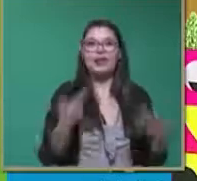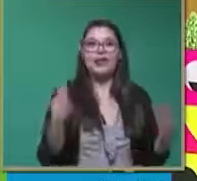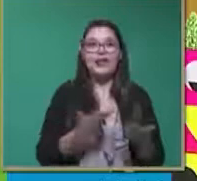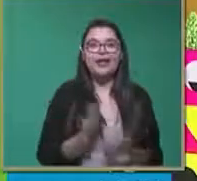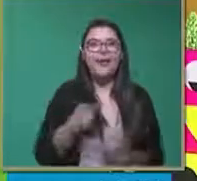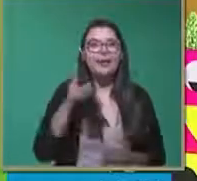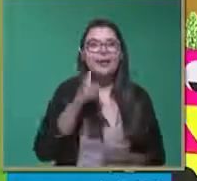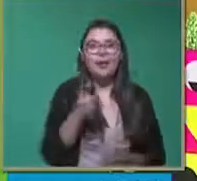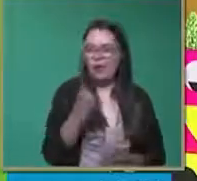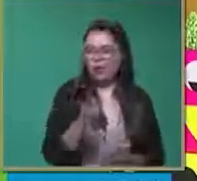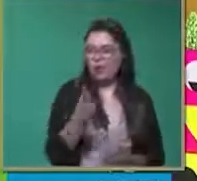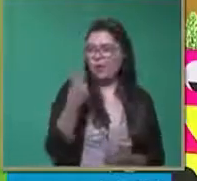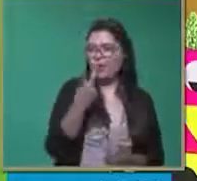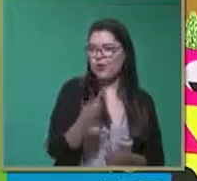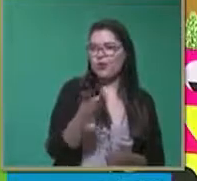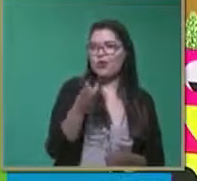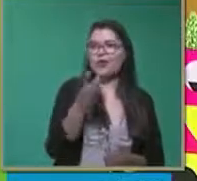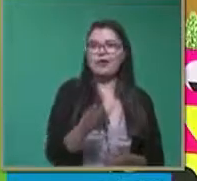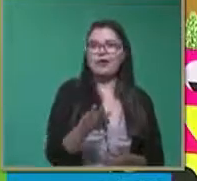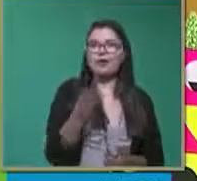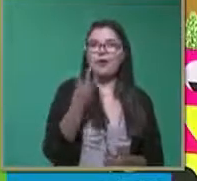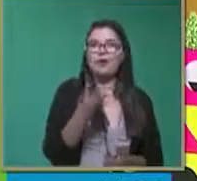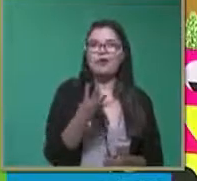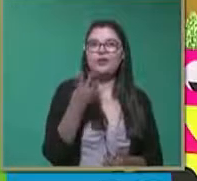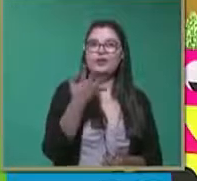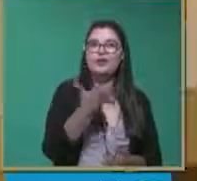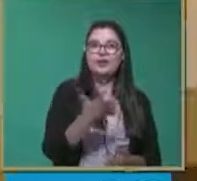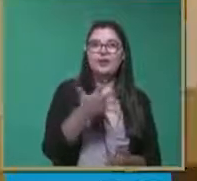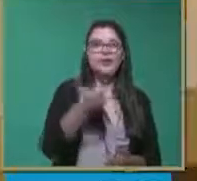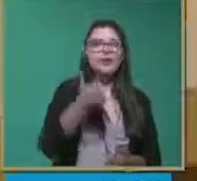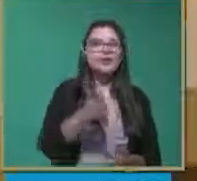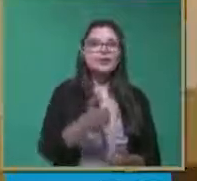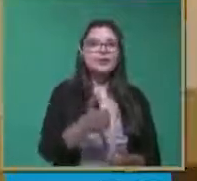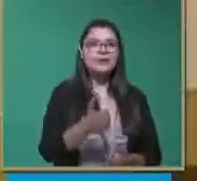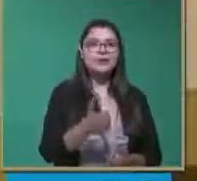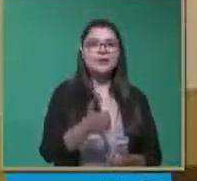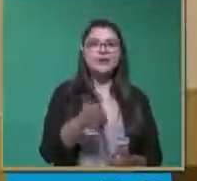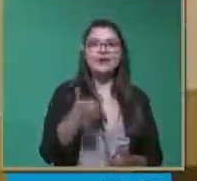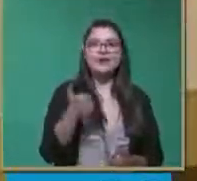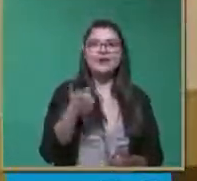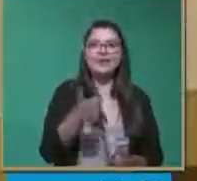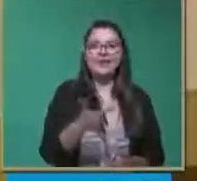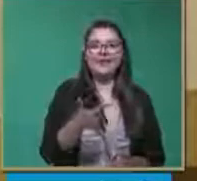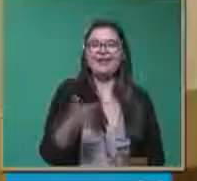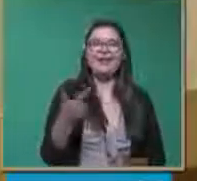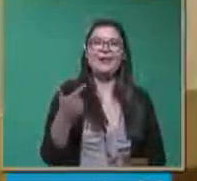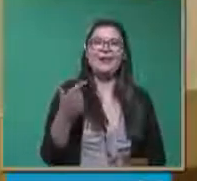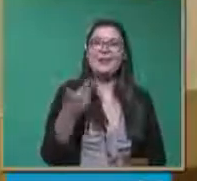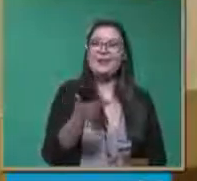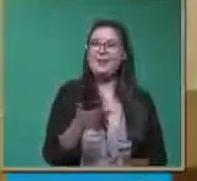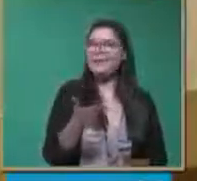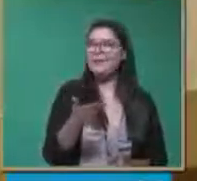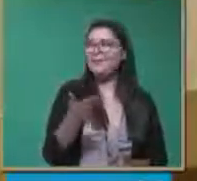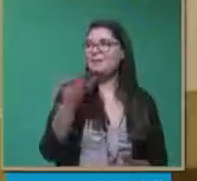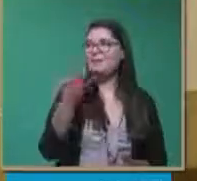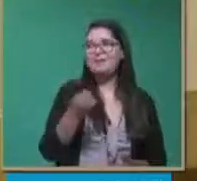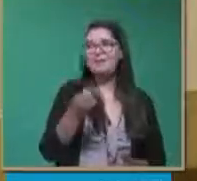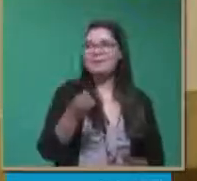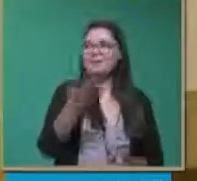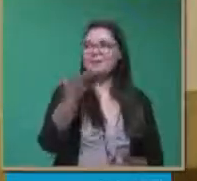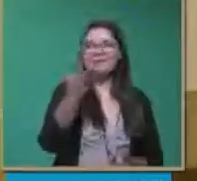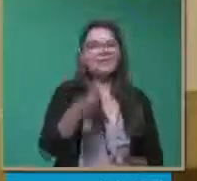1, 2, 3, 4, 5, 6, 7, 8,